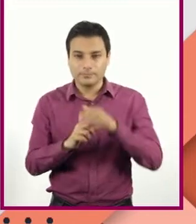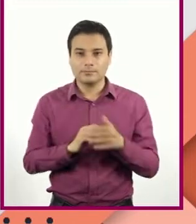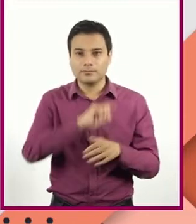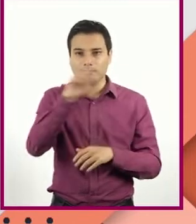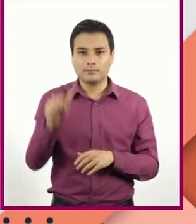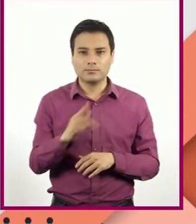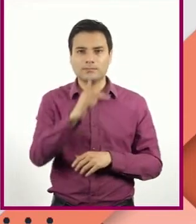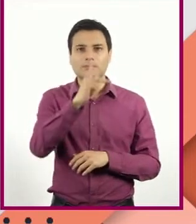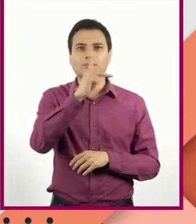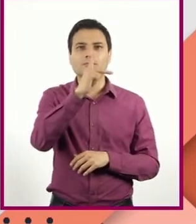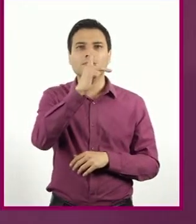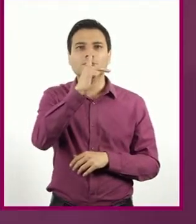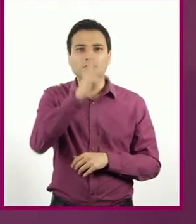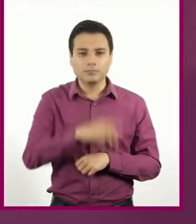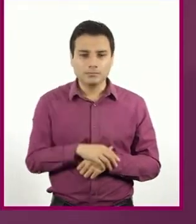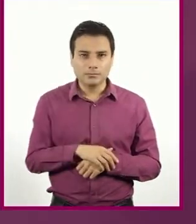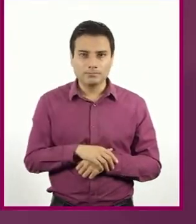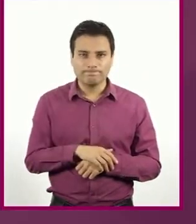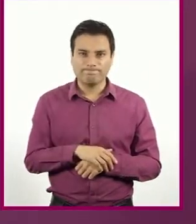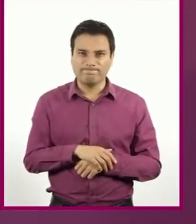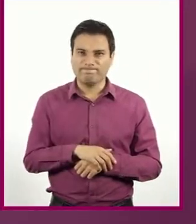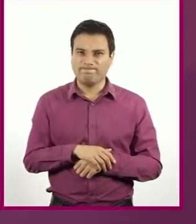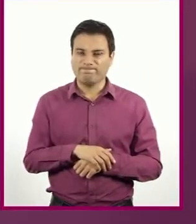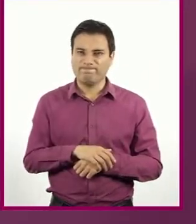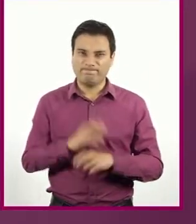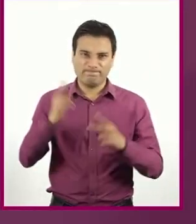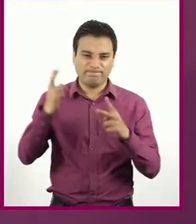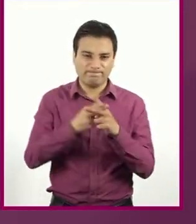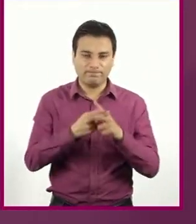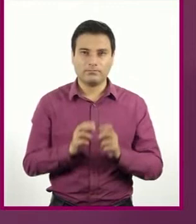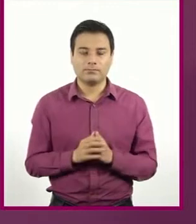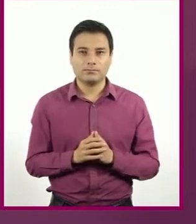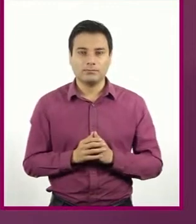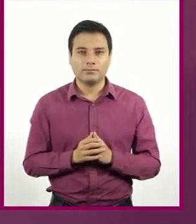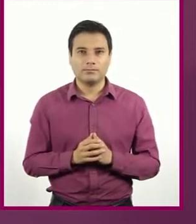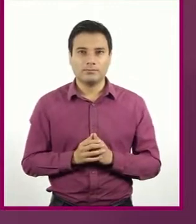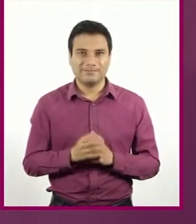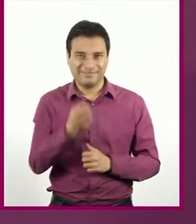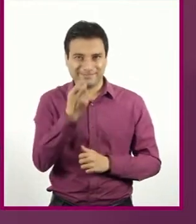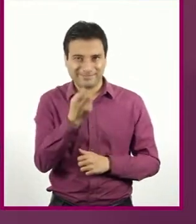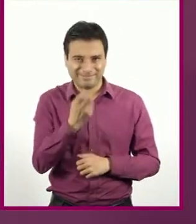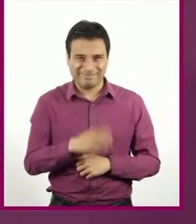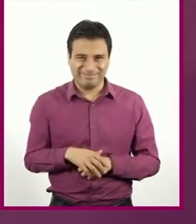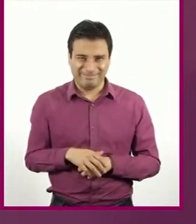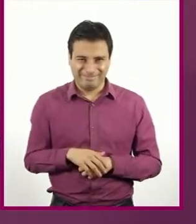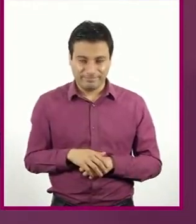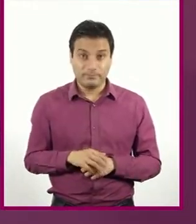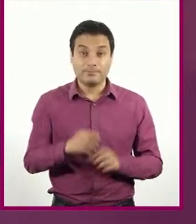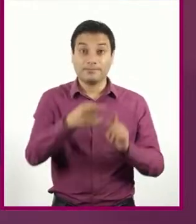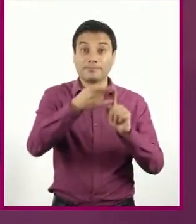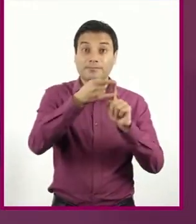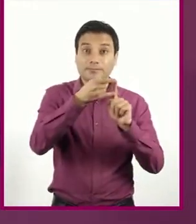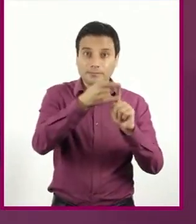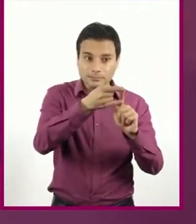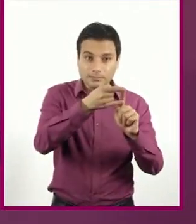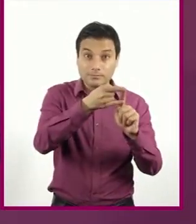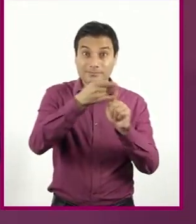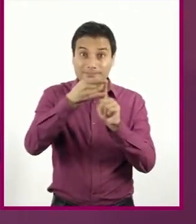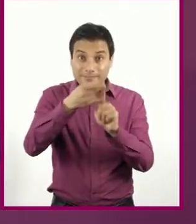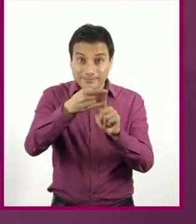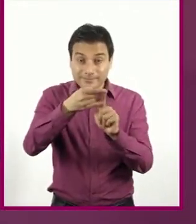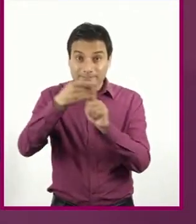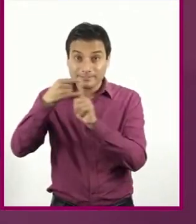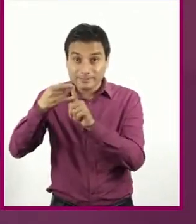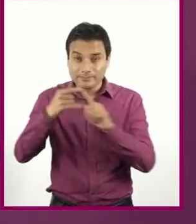Gregorio termina con él. Evidentemente, las relaciones de las viñetas y los momentos de acción tienen que ver